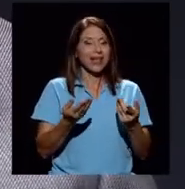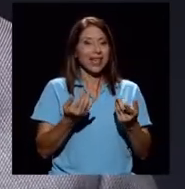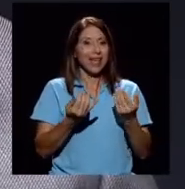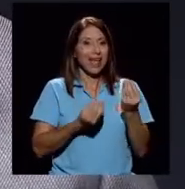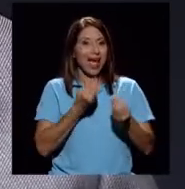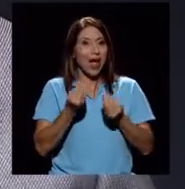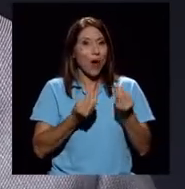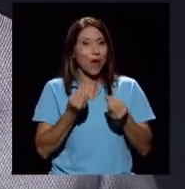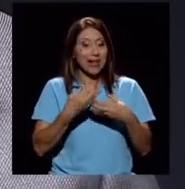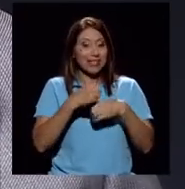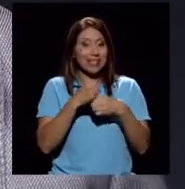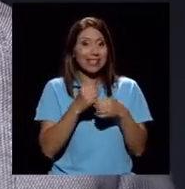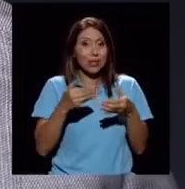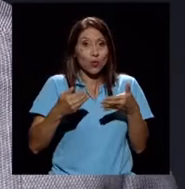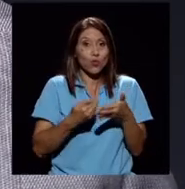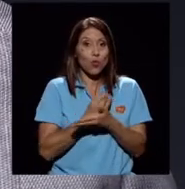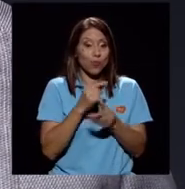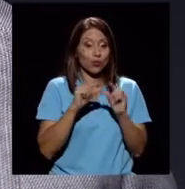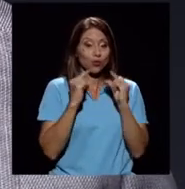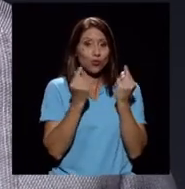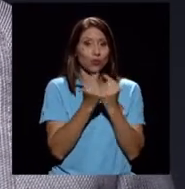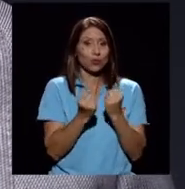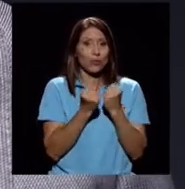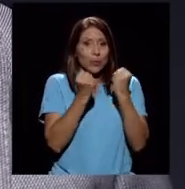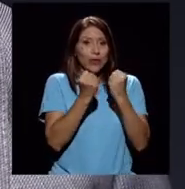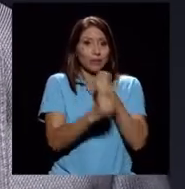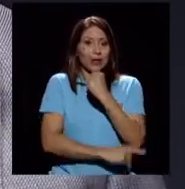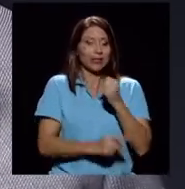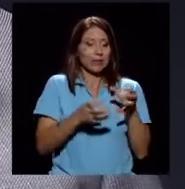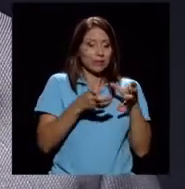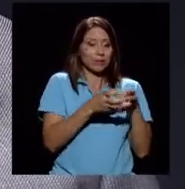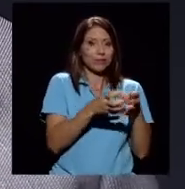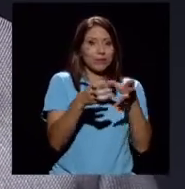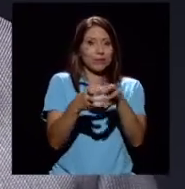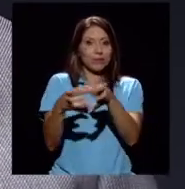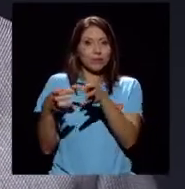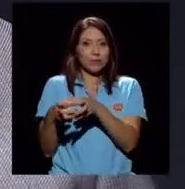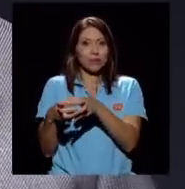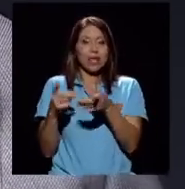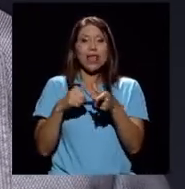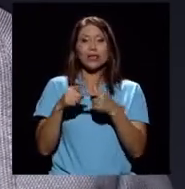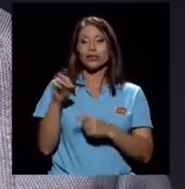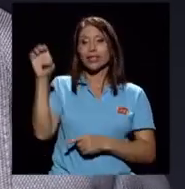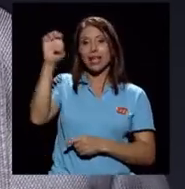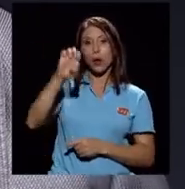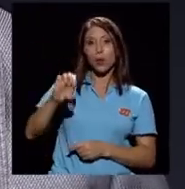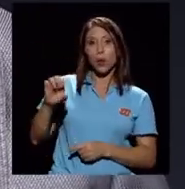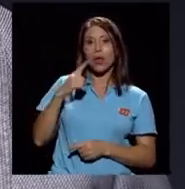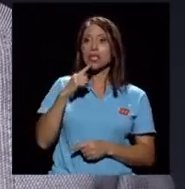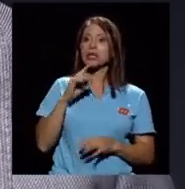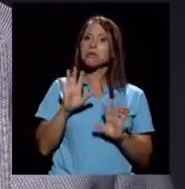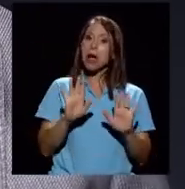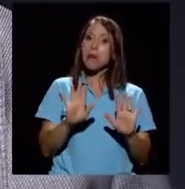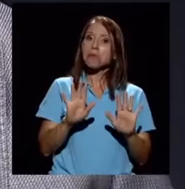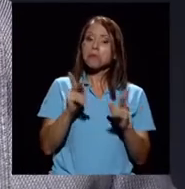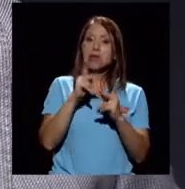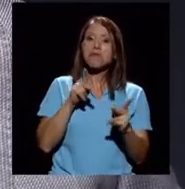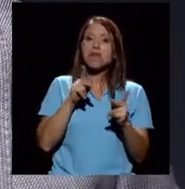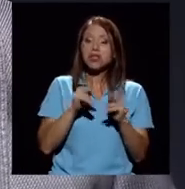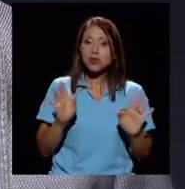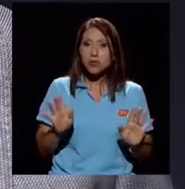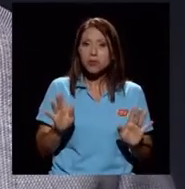creando unos bloques entonces europa está diciendo perfecto nosotros somos es más